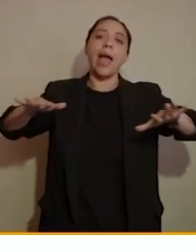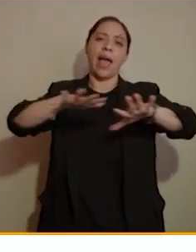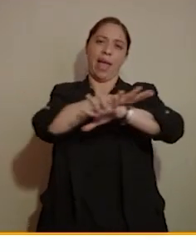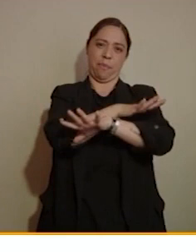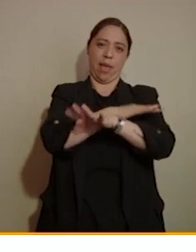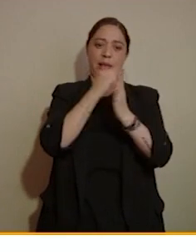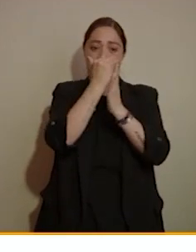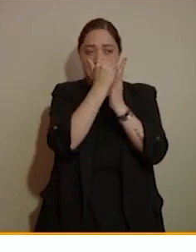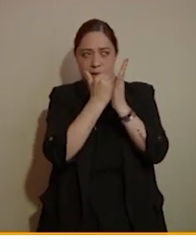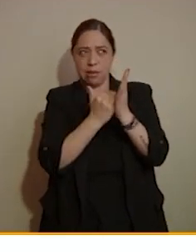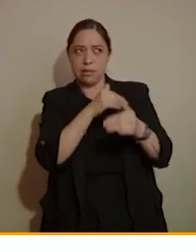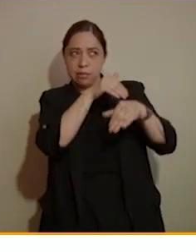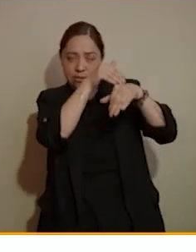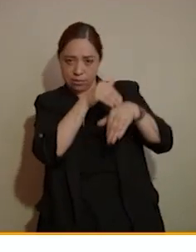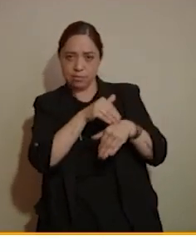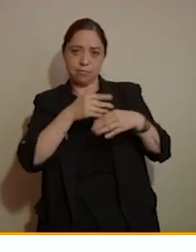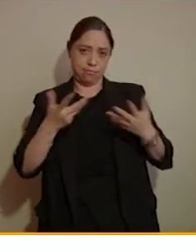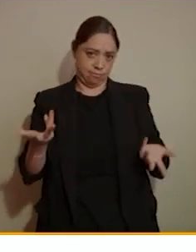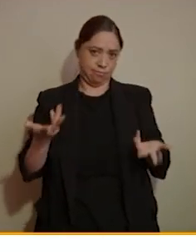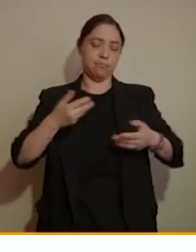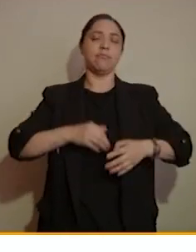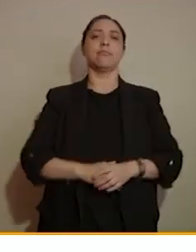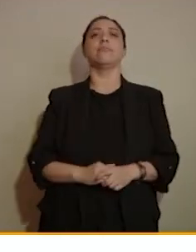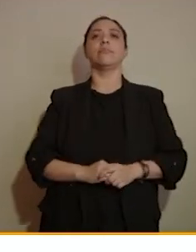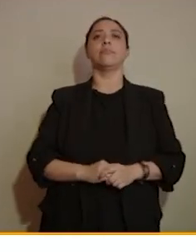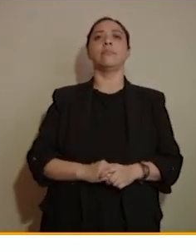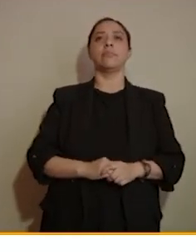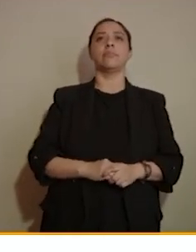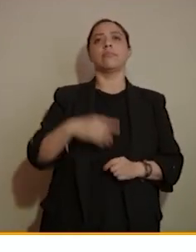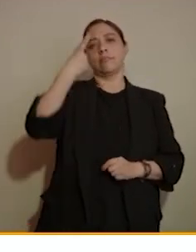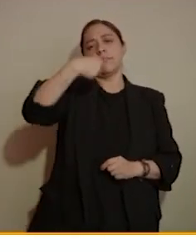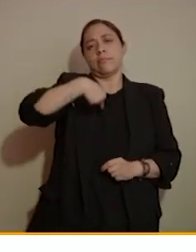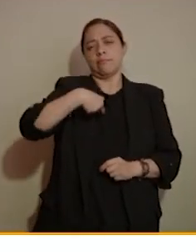Entonces, quizás para concluir, quisiera